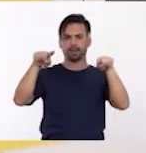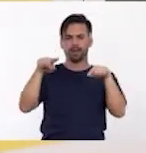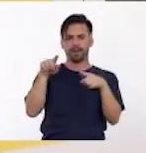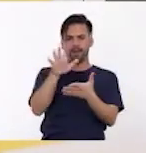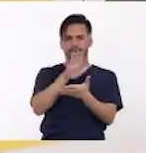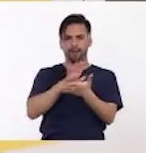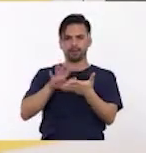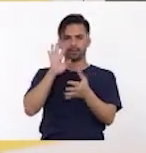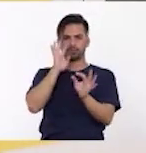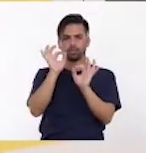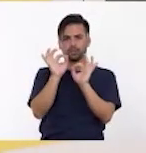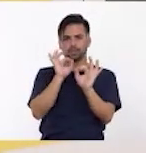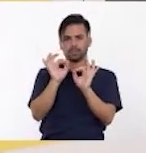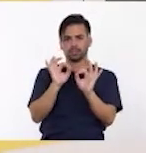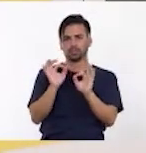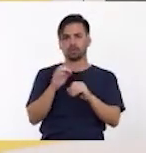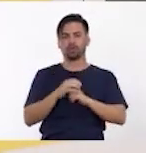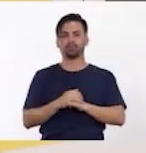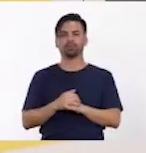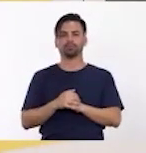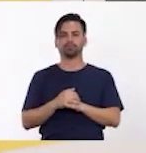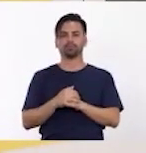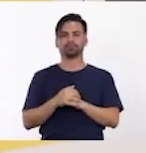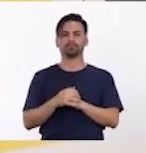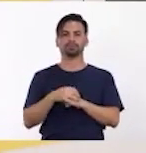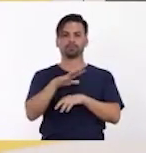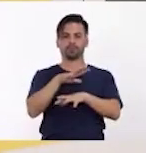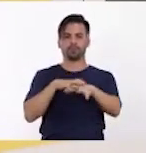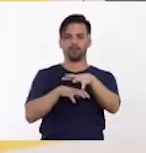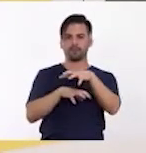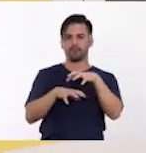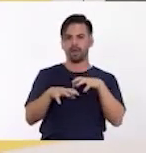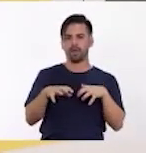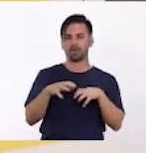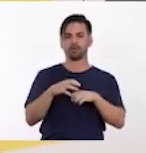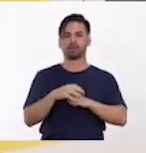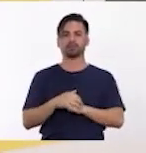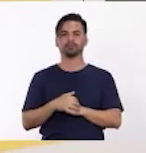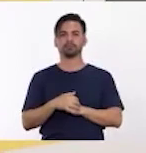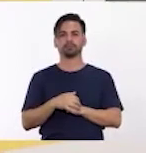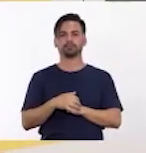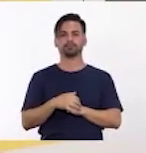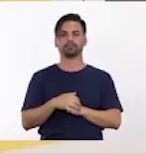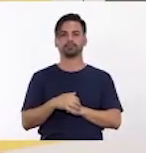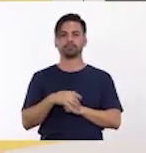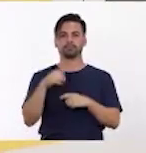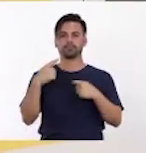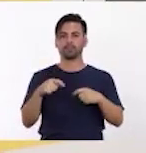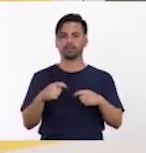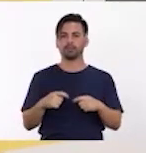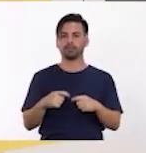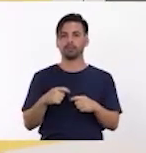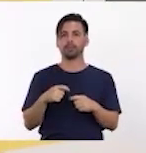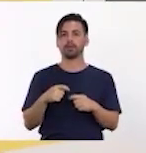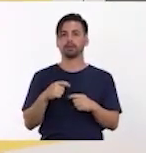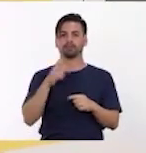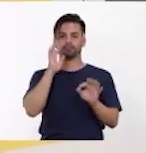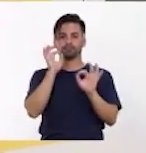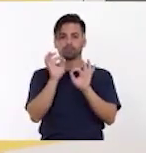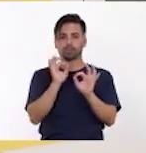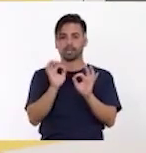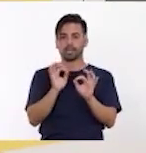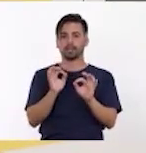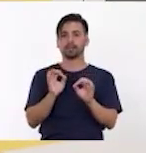con una fauna muy específica que no podemos dejar de destacar. De manera que las áreas protegidas constituyen un